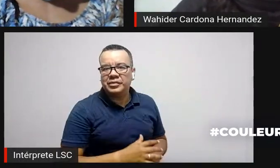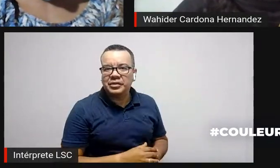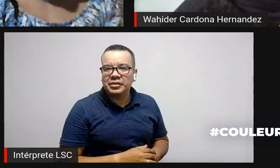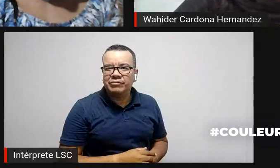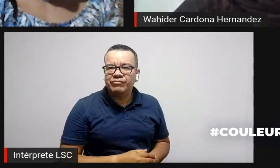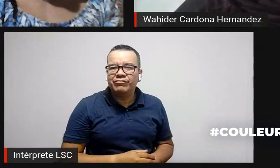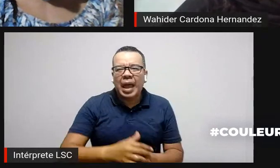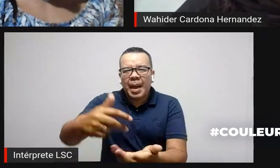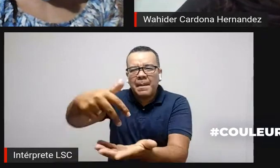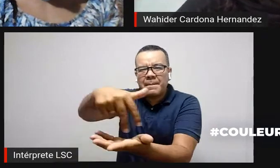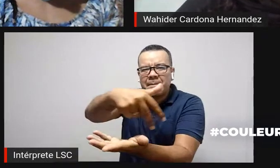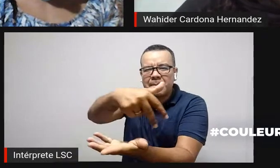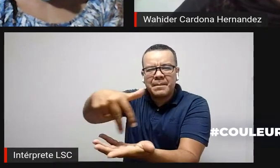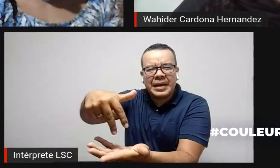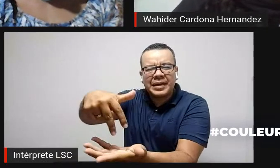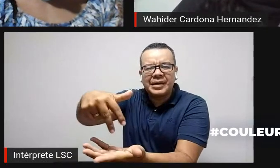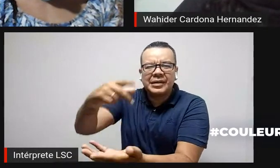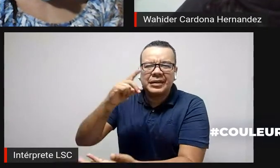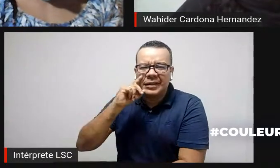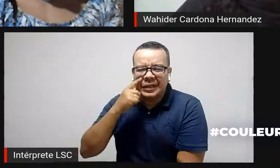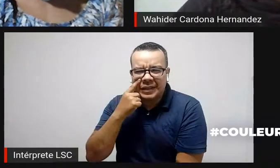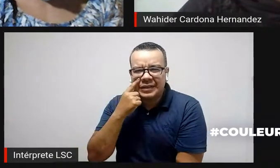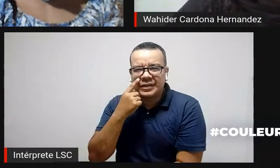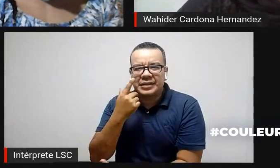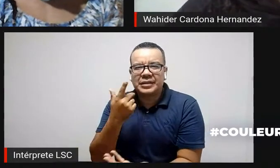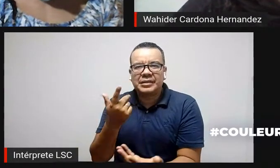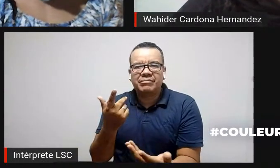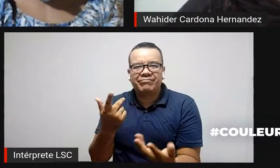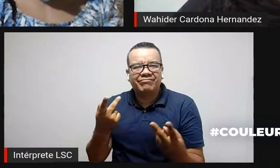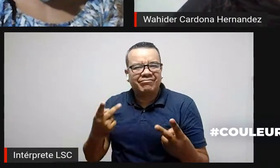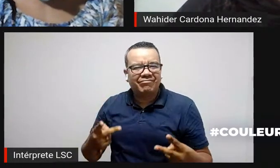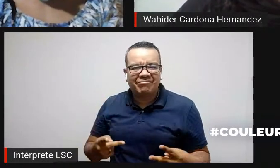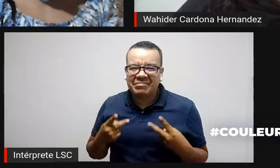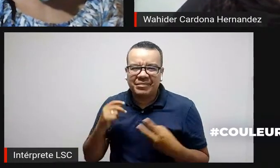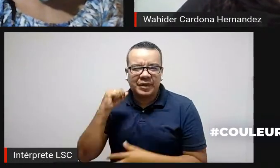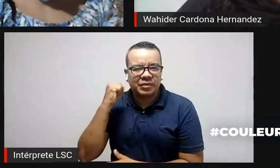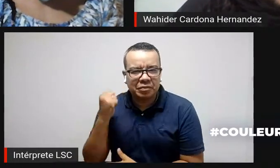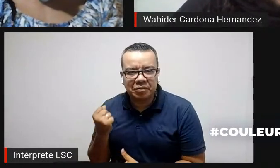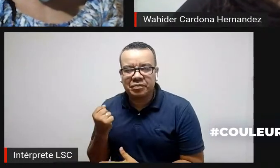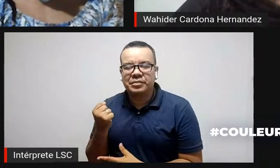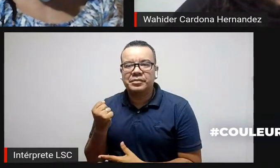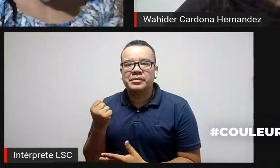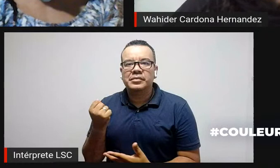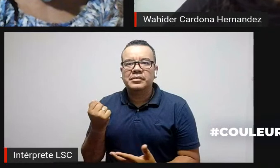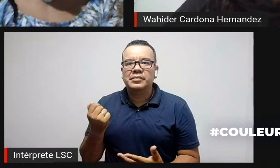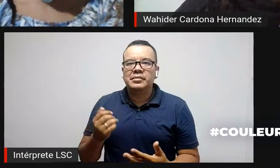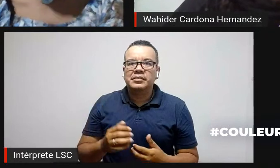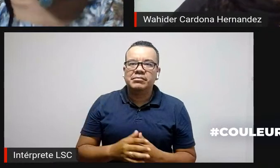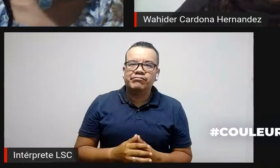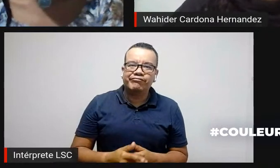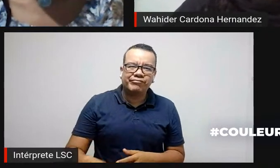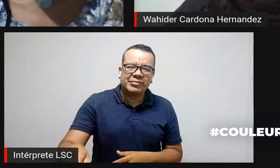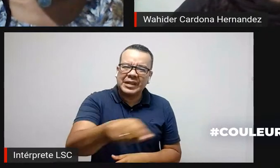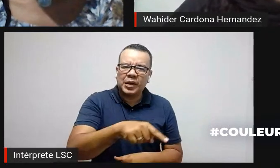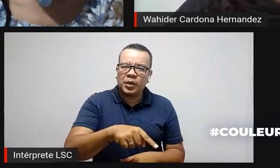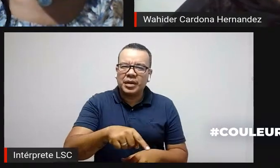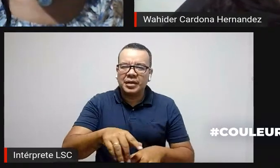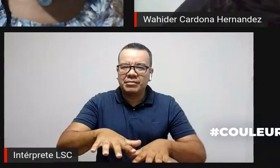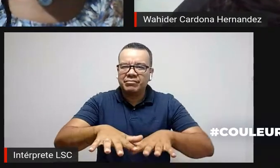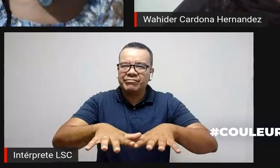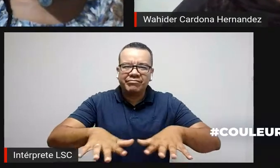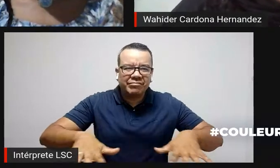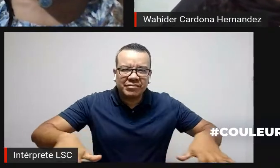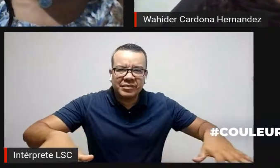cadencia ebria de la vida, lugar donde se honra la memoria. Mordiendo el polvo de un lago muerto